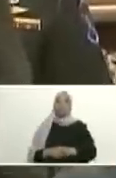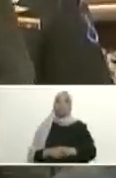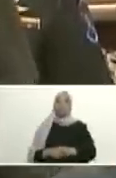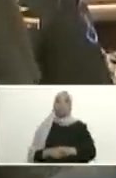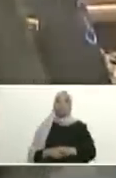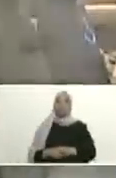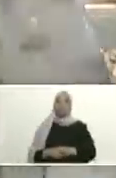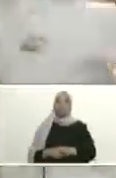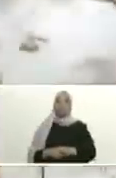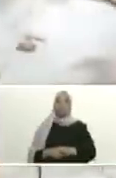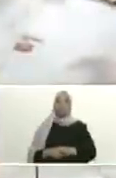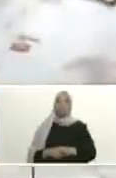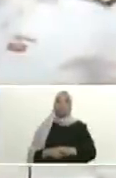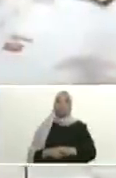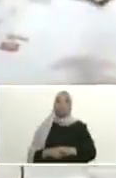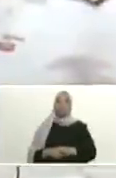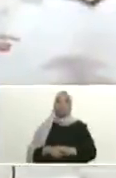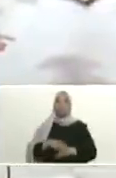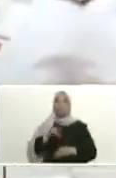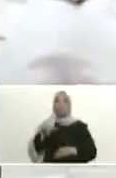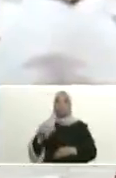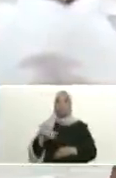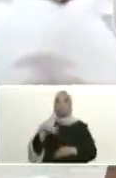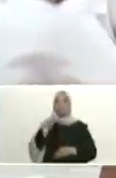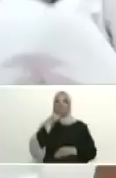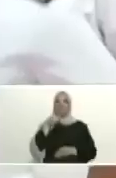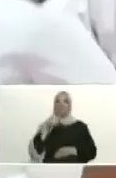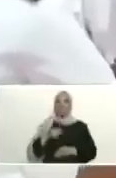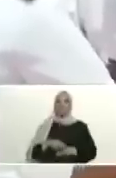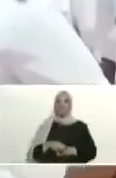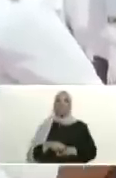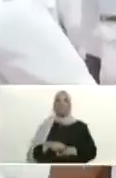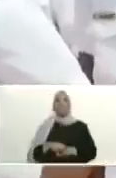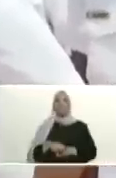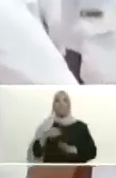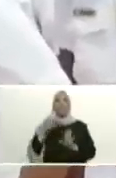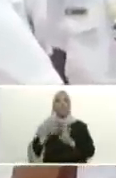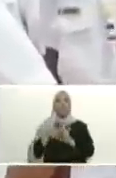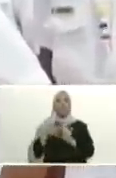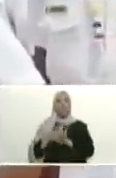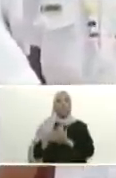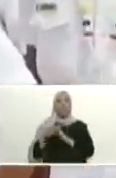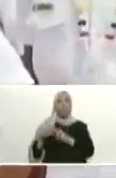Cada recorrido, cada crucero, tiene varios significados.